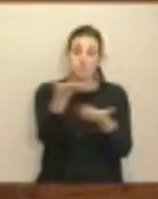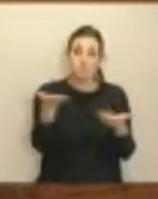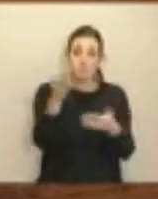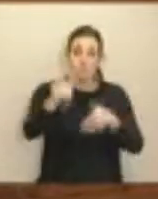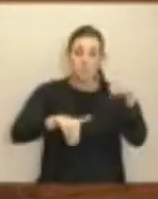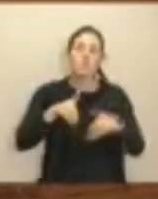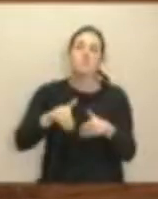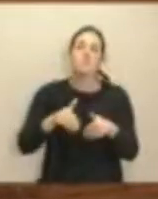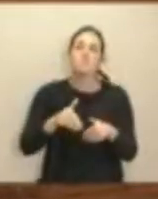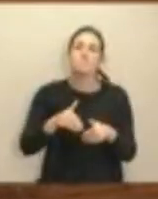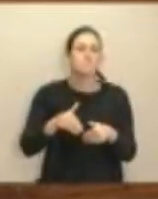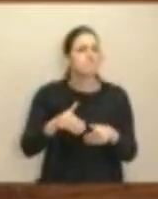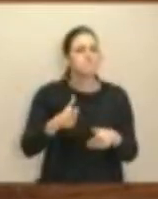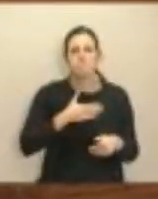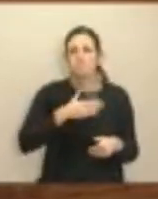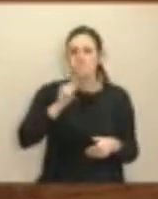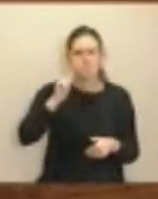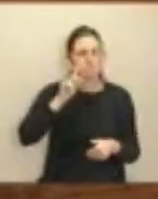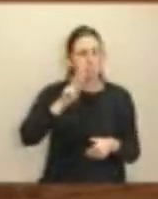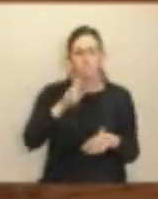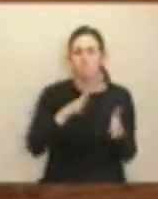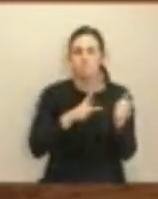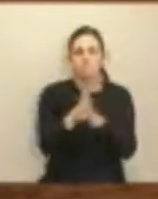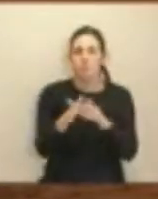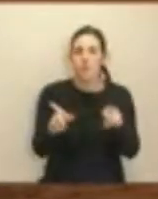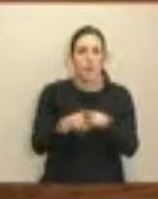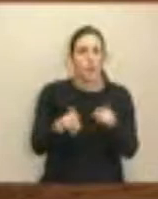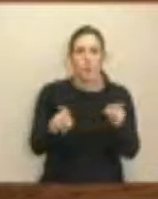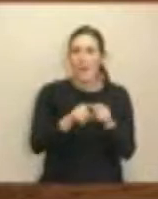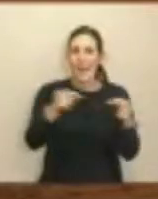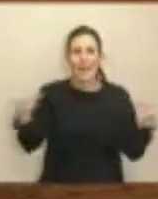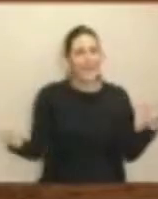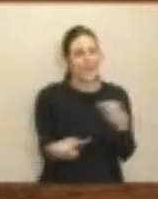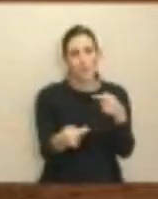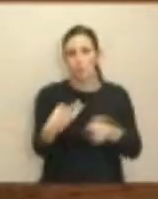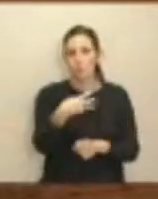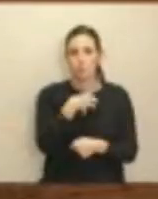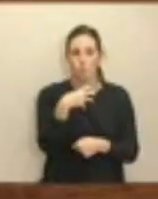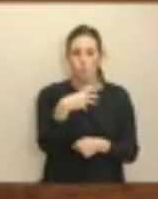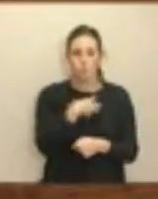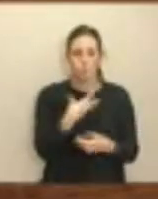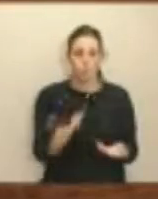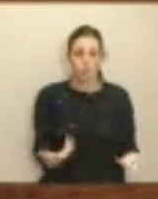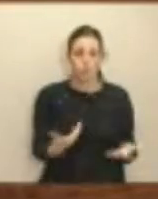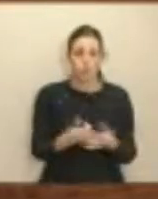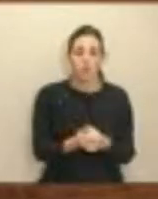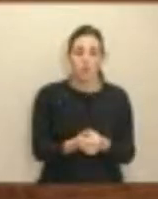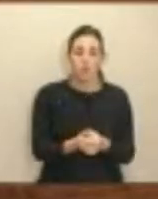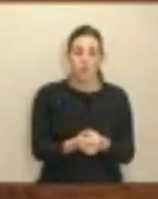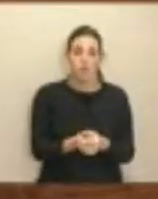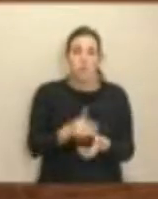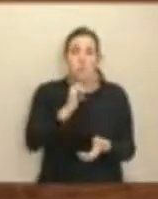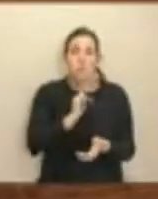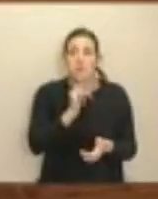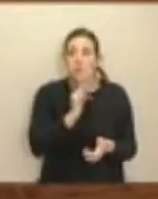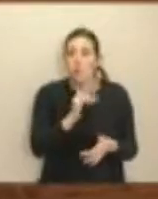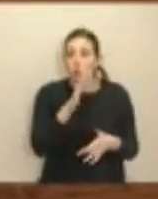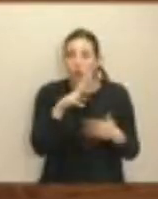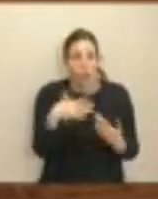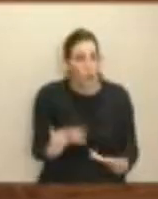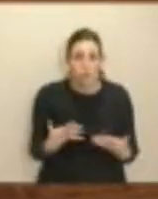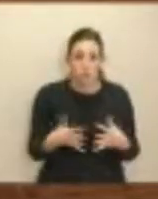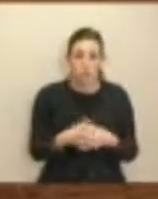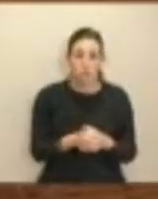nuestro punto de vista, no podía ser negativa. No podía ser negativa, al menos en estos